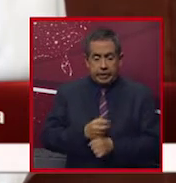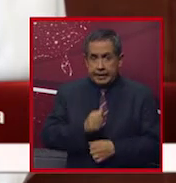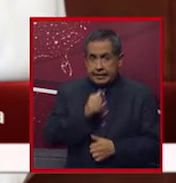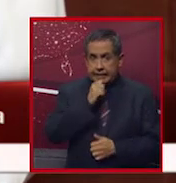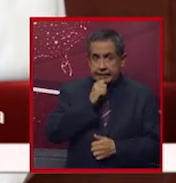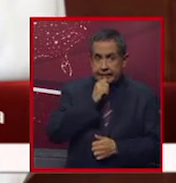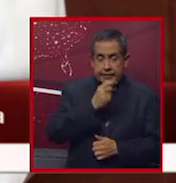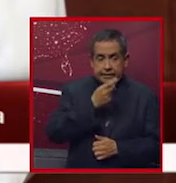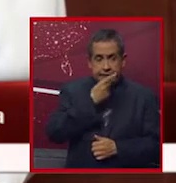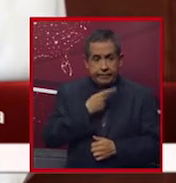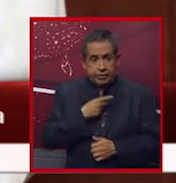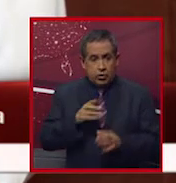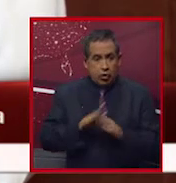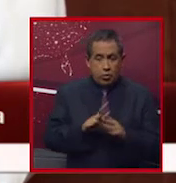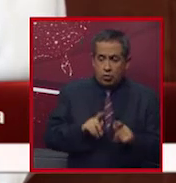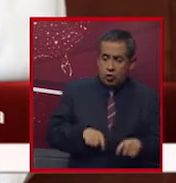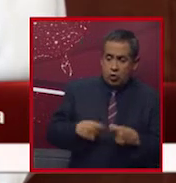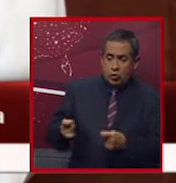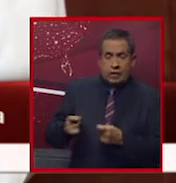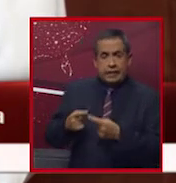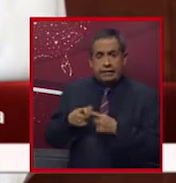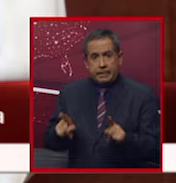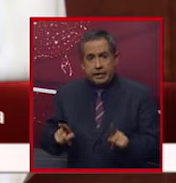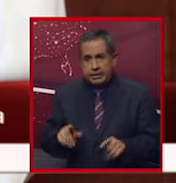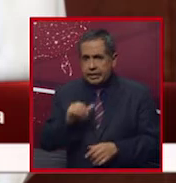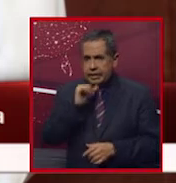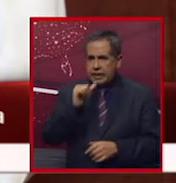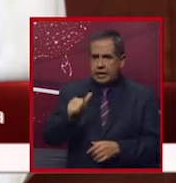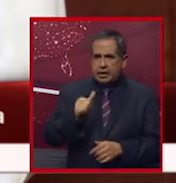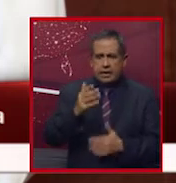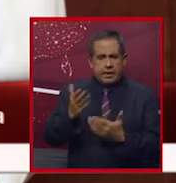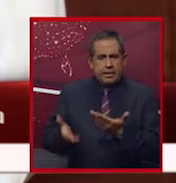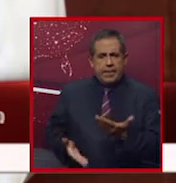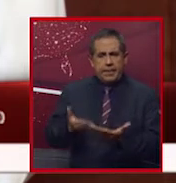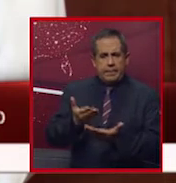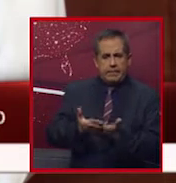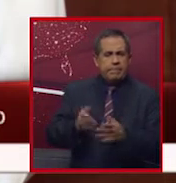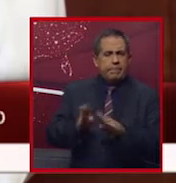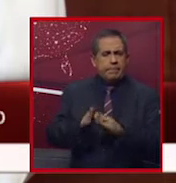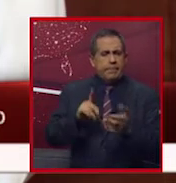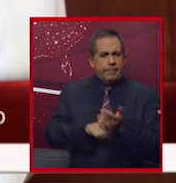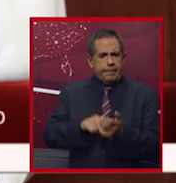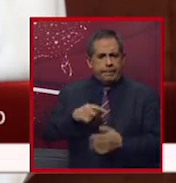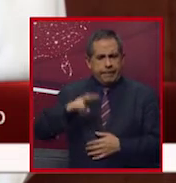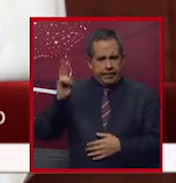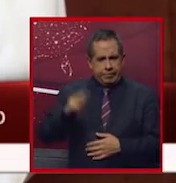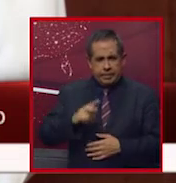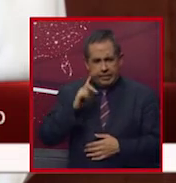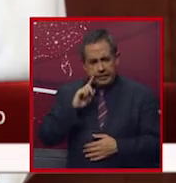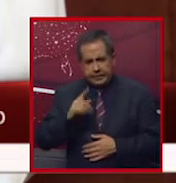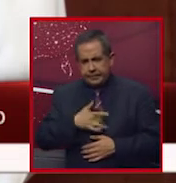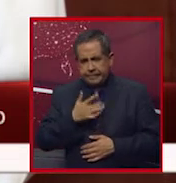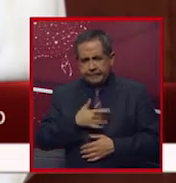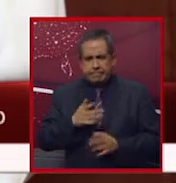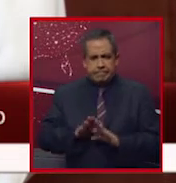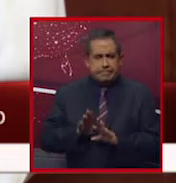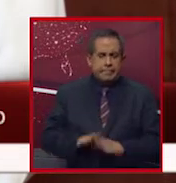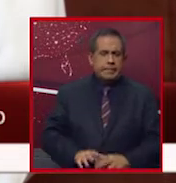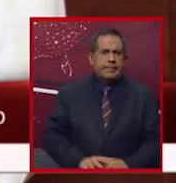pedido que haya un turno excepcional. Si tuviéramos alguna solicitud en ese sentido, evidentemente lo valoraríamos.